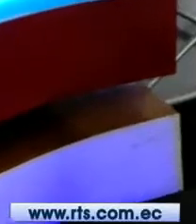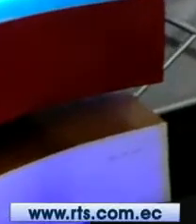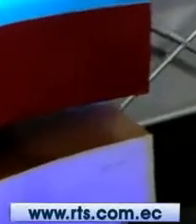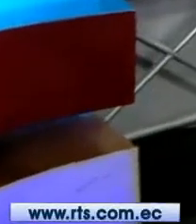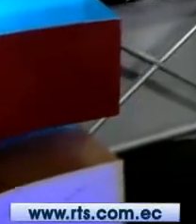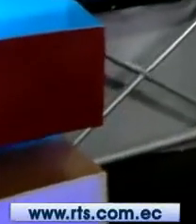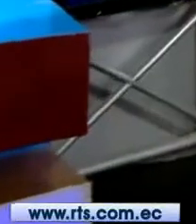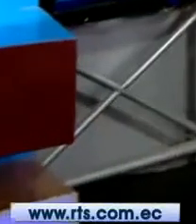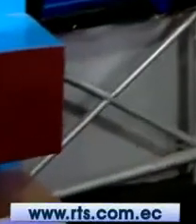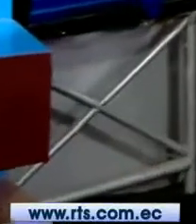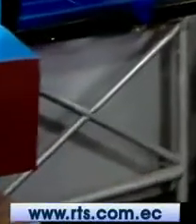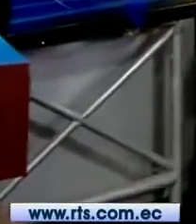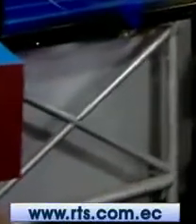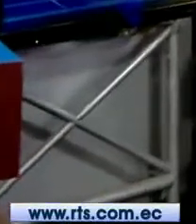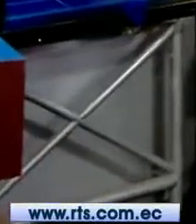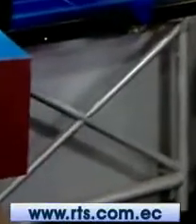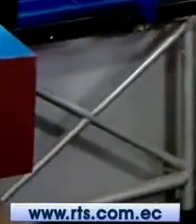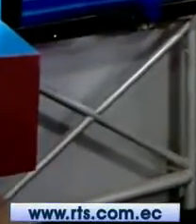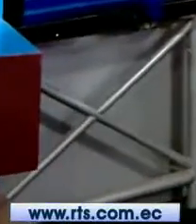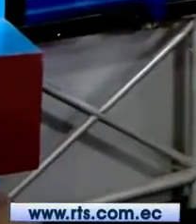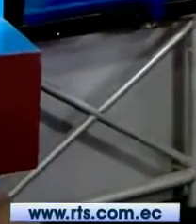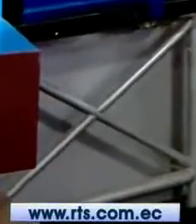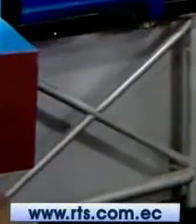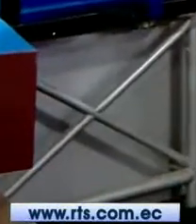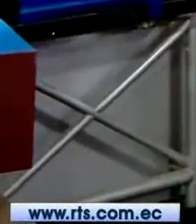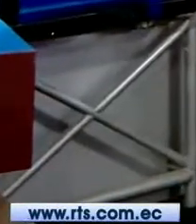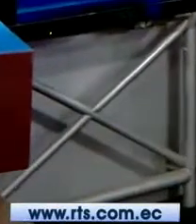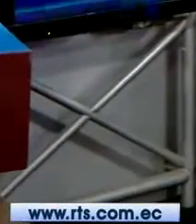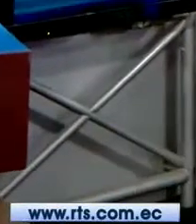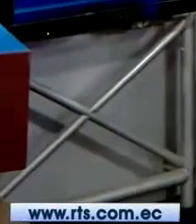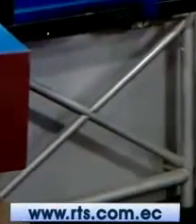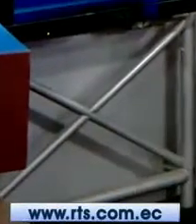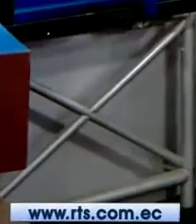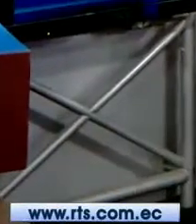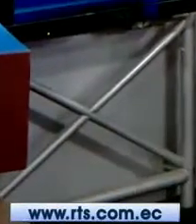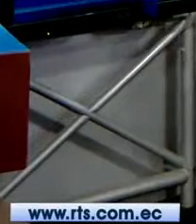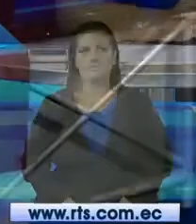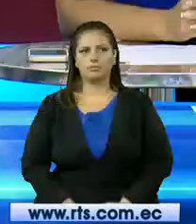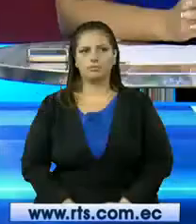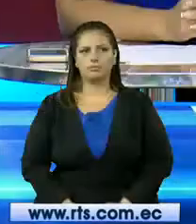Vamos con más información, precisamente con José Morales. Adelante, buen día.